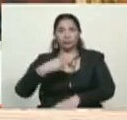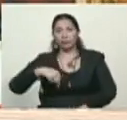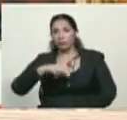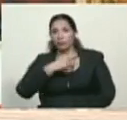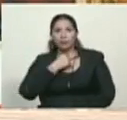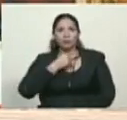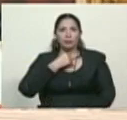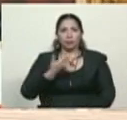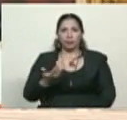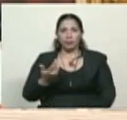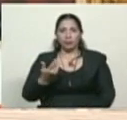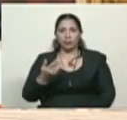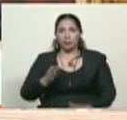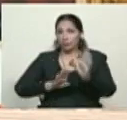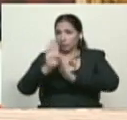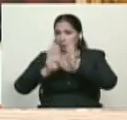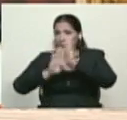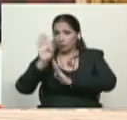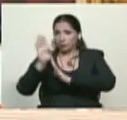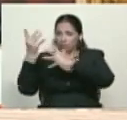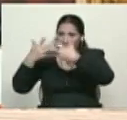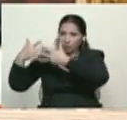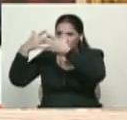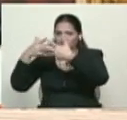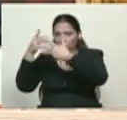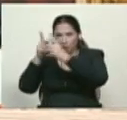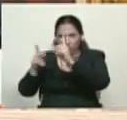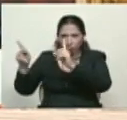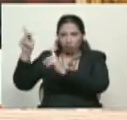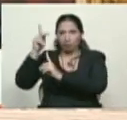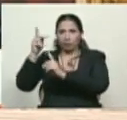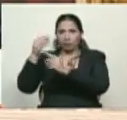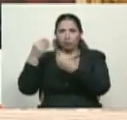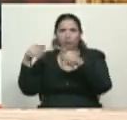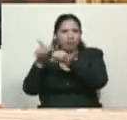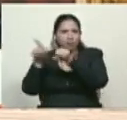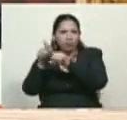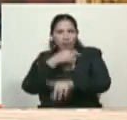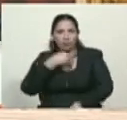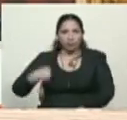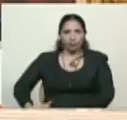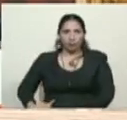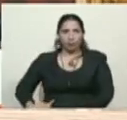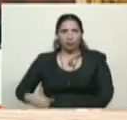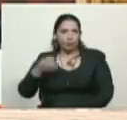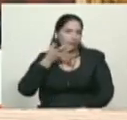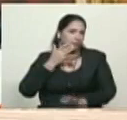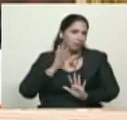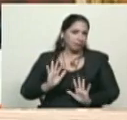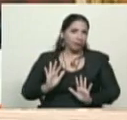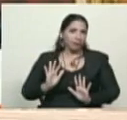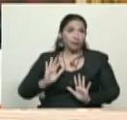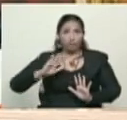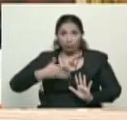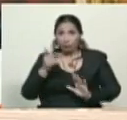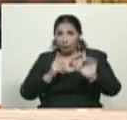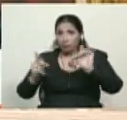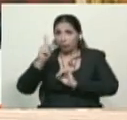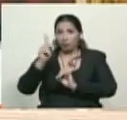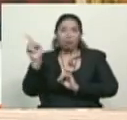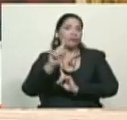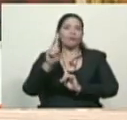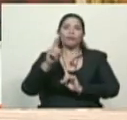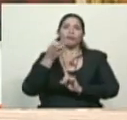Estados Unidos evolucionara hacia un tipo de potencia como es China, por ejemplo, que puede ser potencia, pero no se